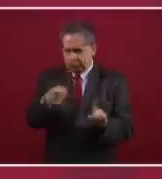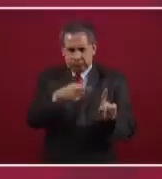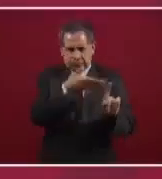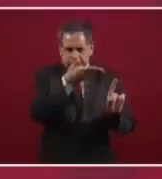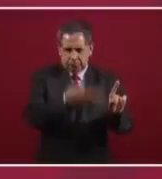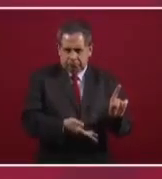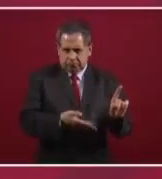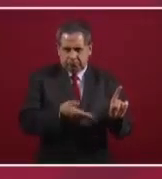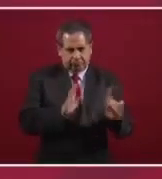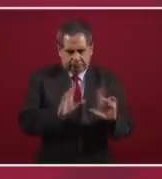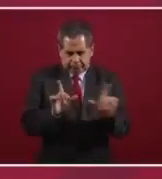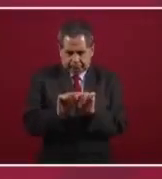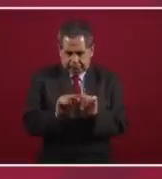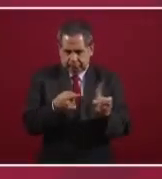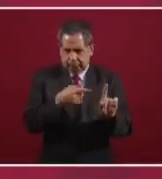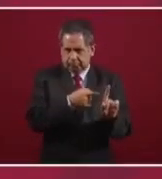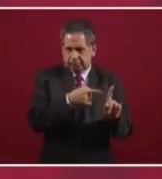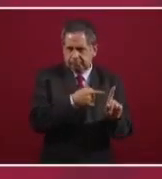qué personaje,